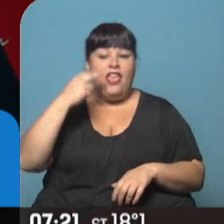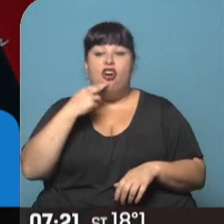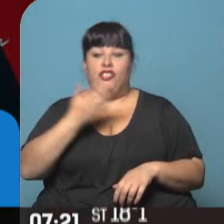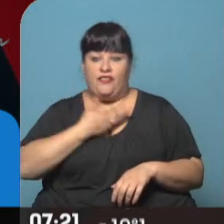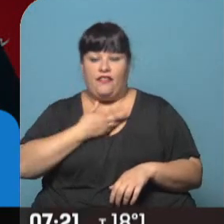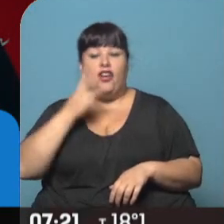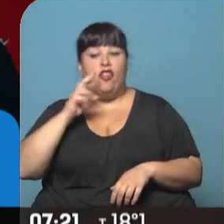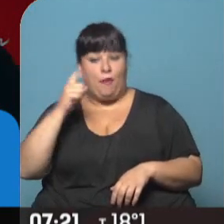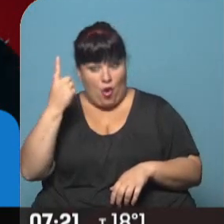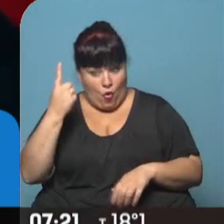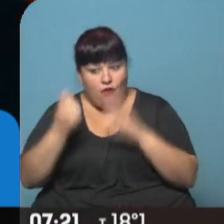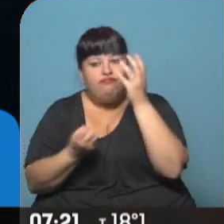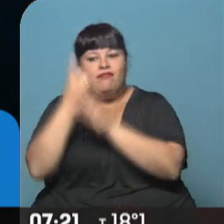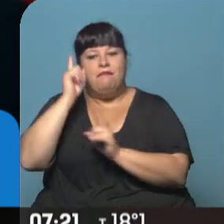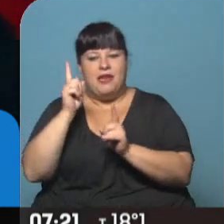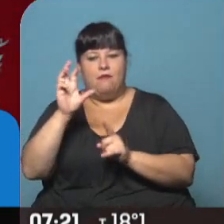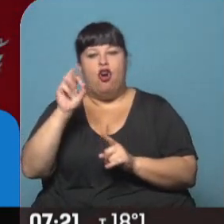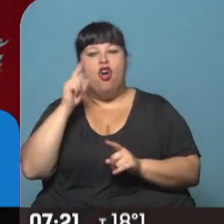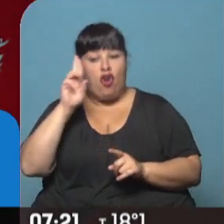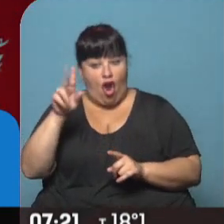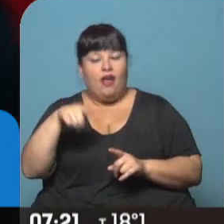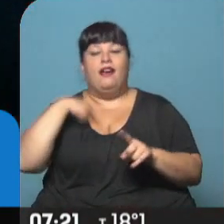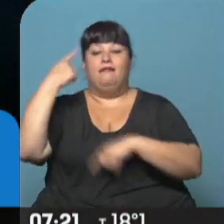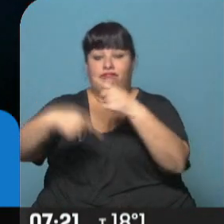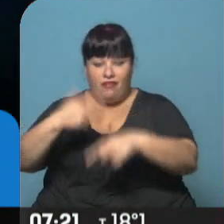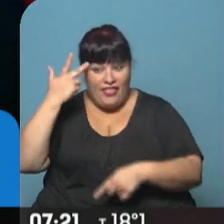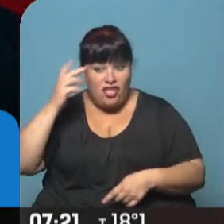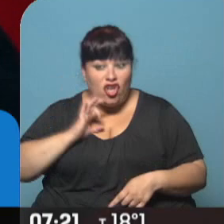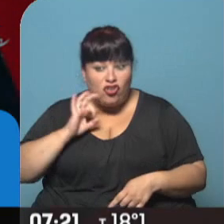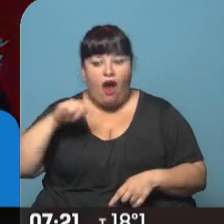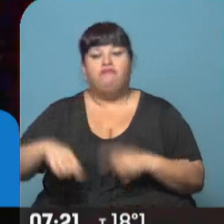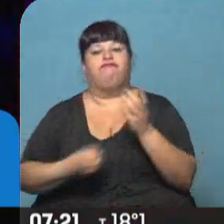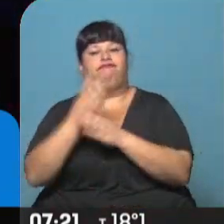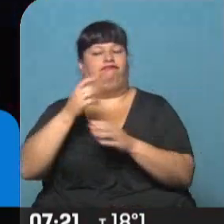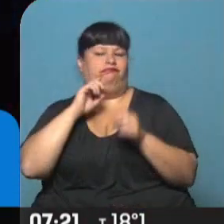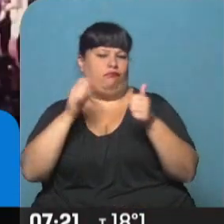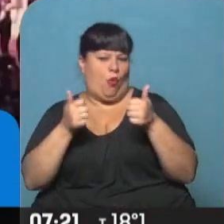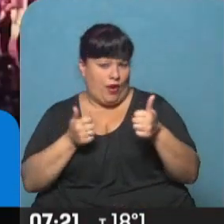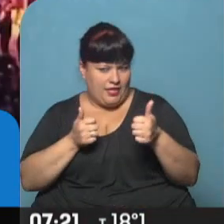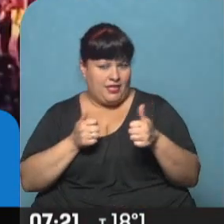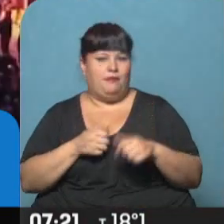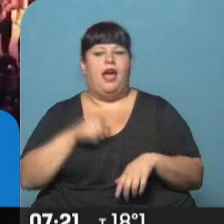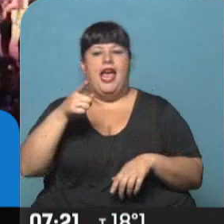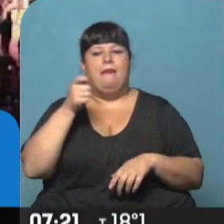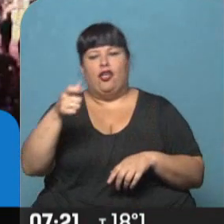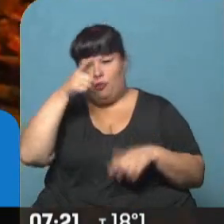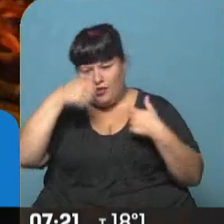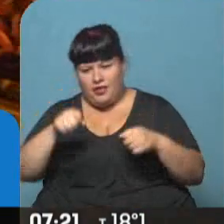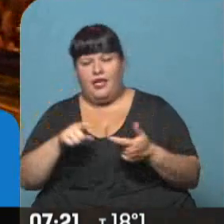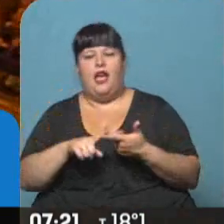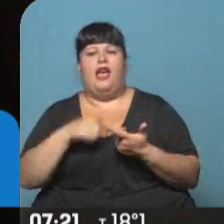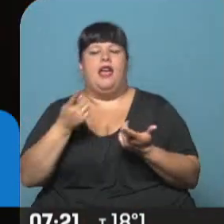febrero del 2001 empezó el Cosquín Rock. 18 años después estamos haciendo esta edición magnífica. El Mató un Policía